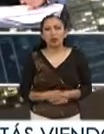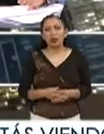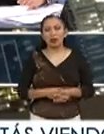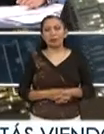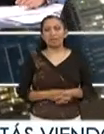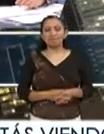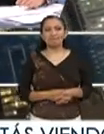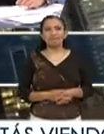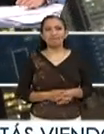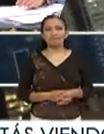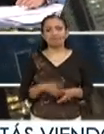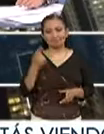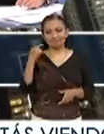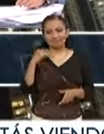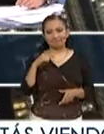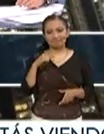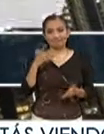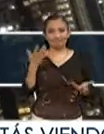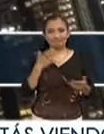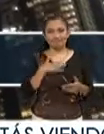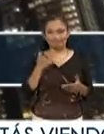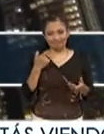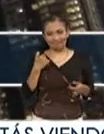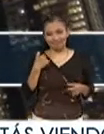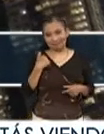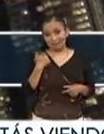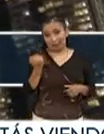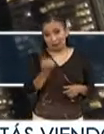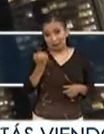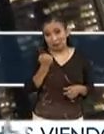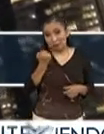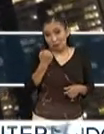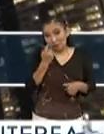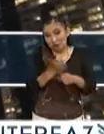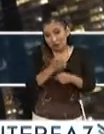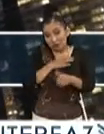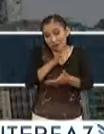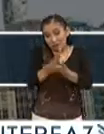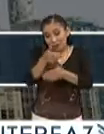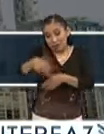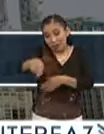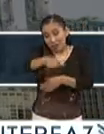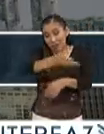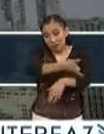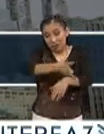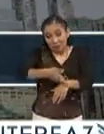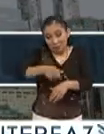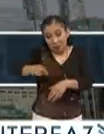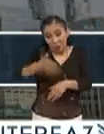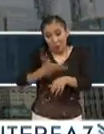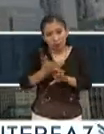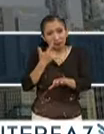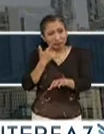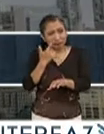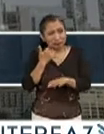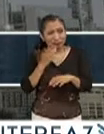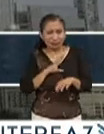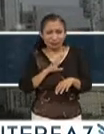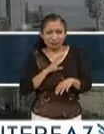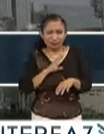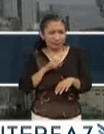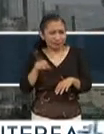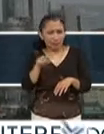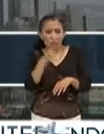creo que tuve la suerte o la oportunidad de tener a una familia muy cálida.